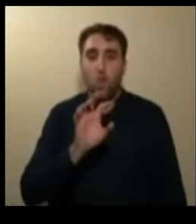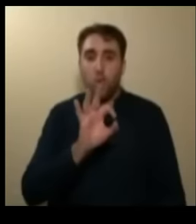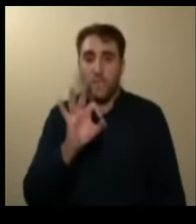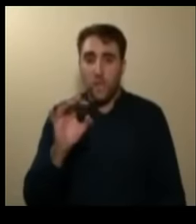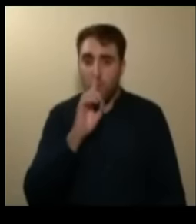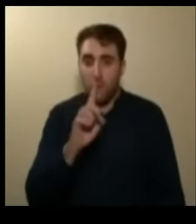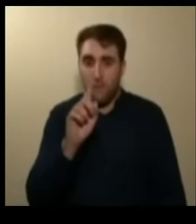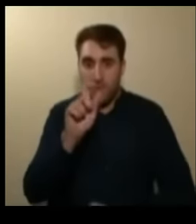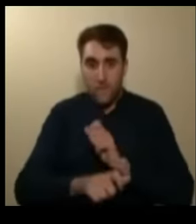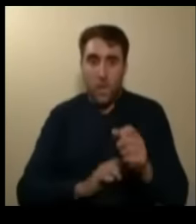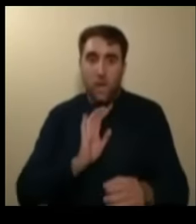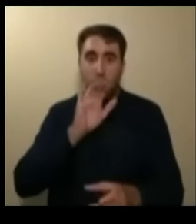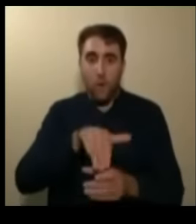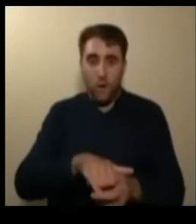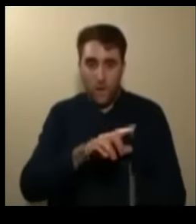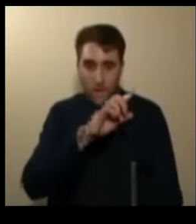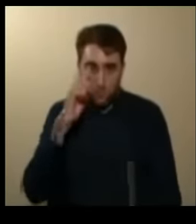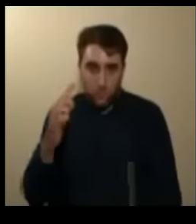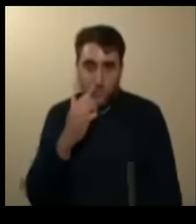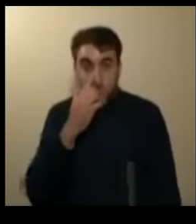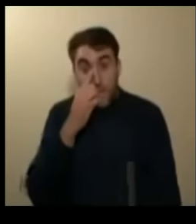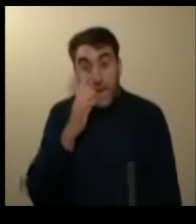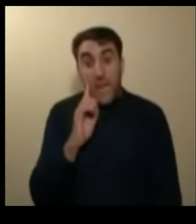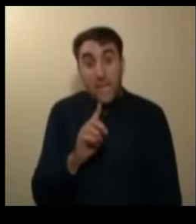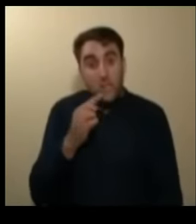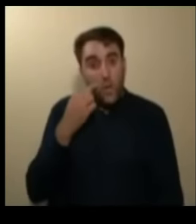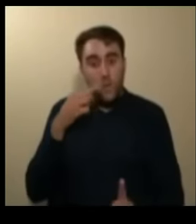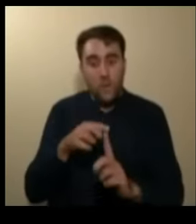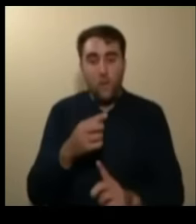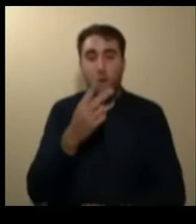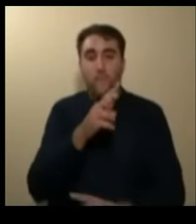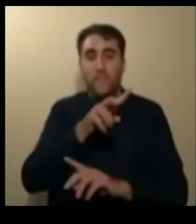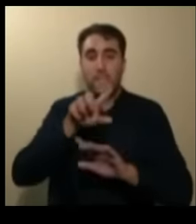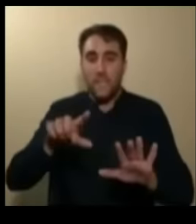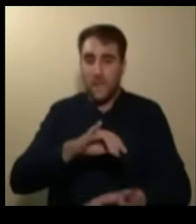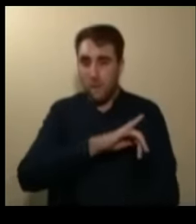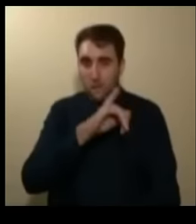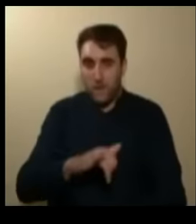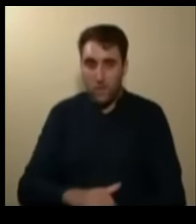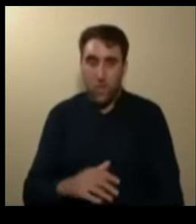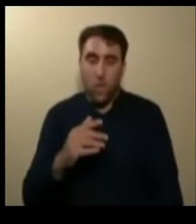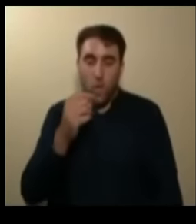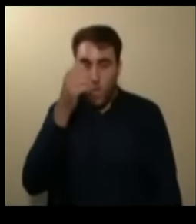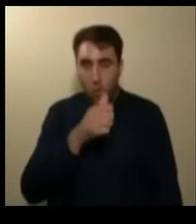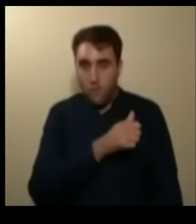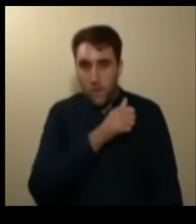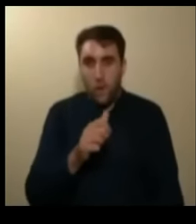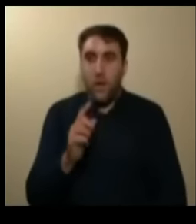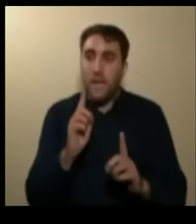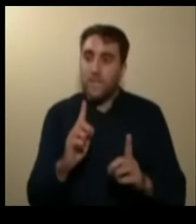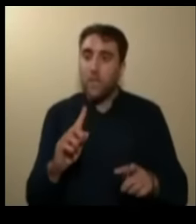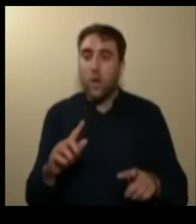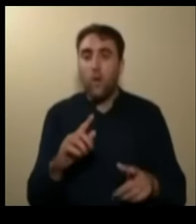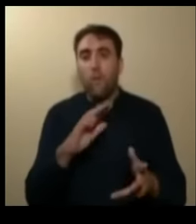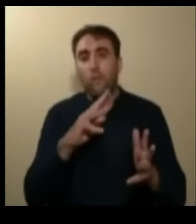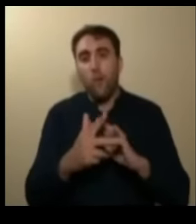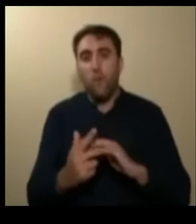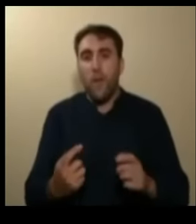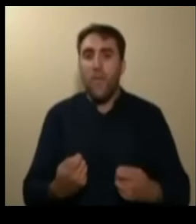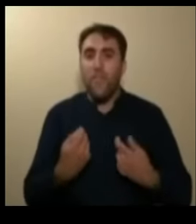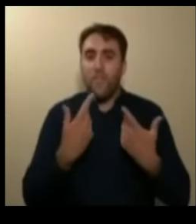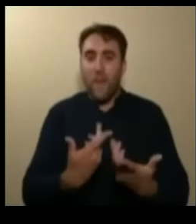su voto. De eso se trata lo del domingo 27. De eso se trata, de darle al gobierno las herramientas